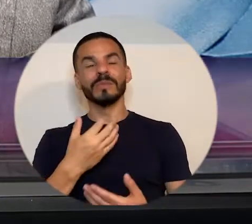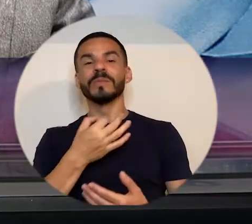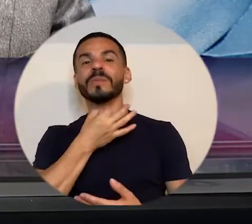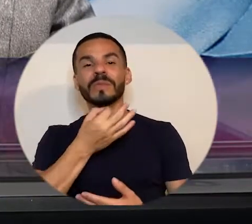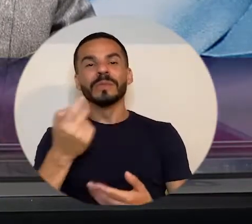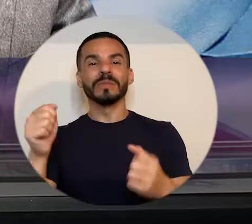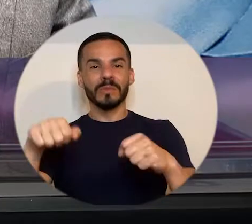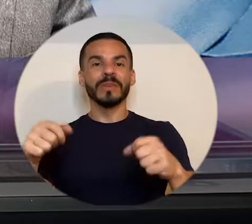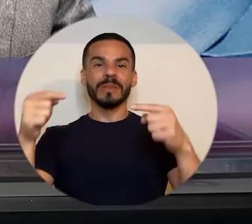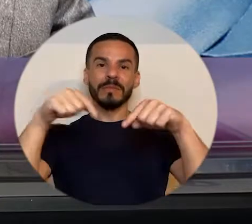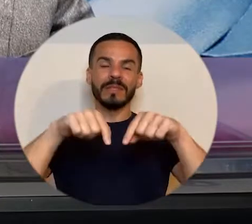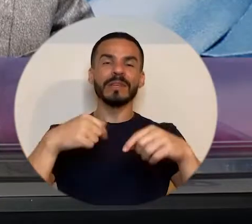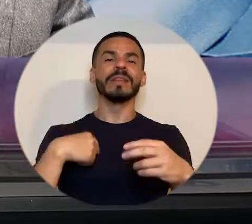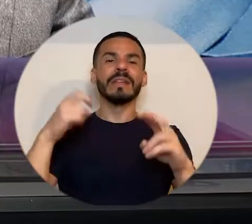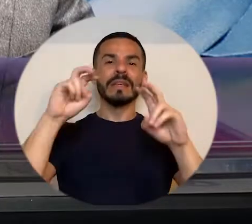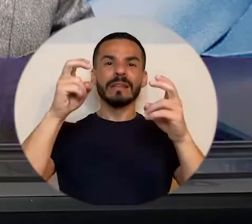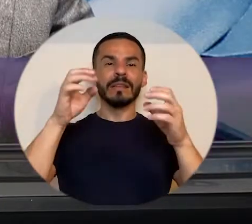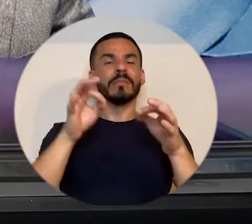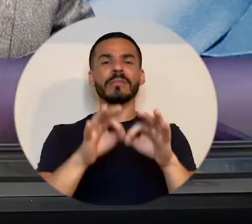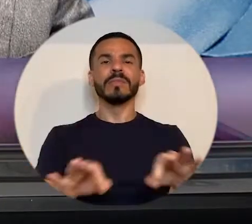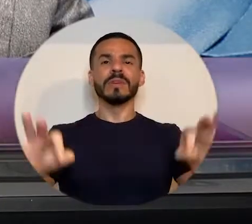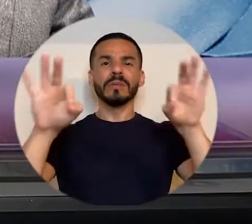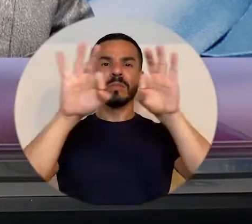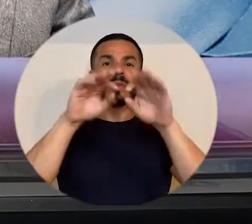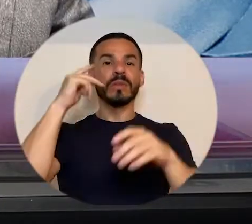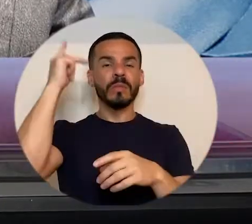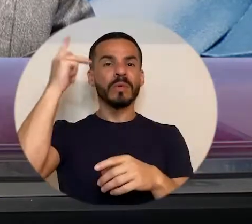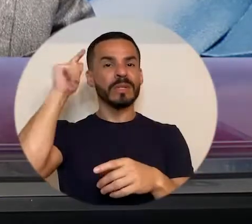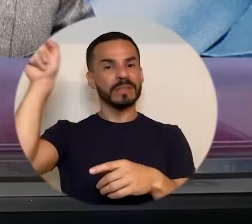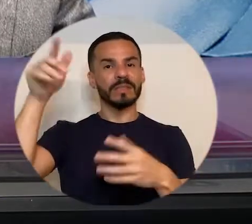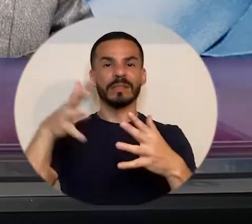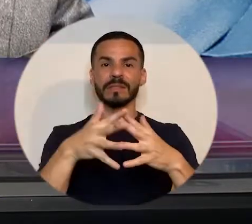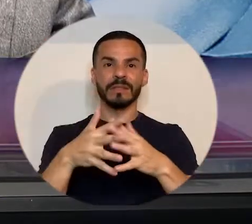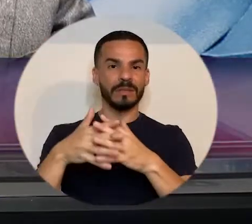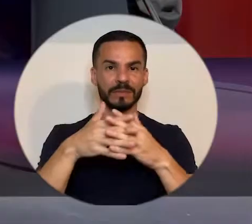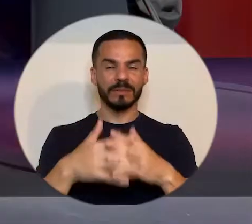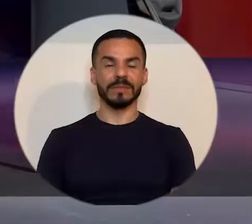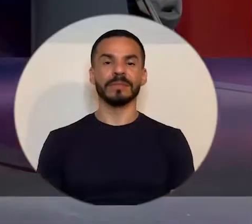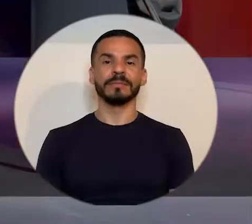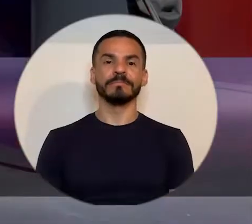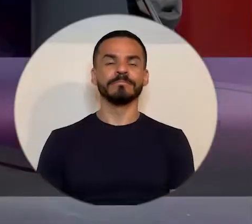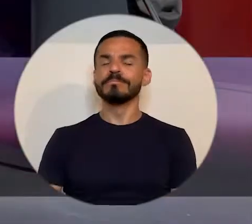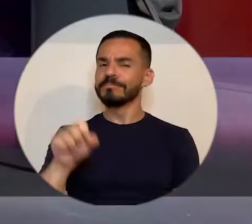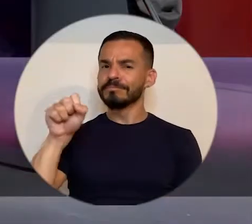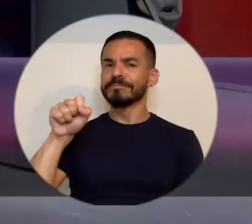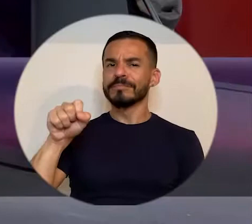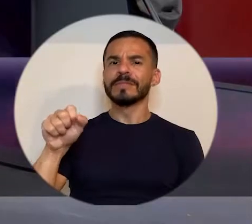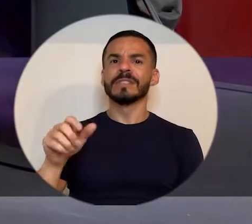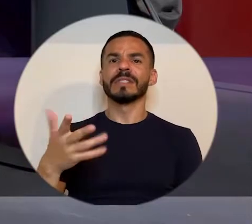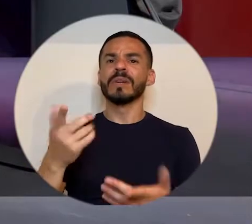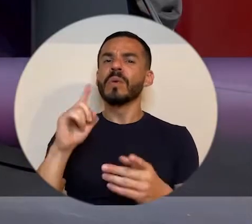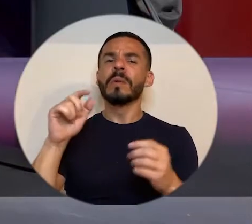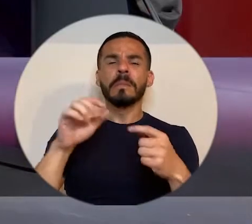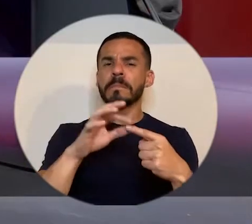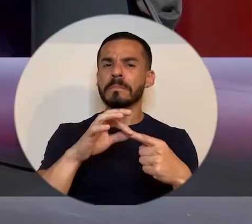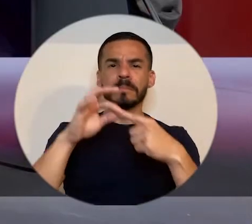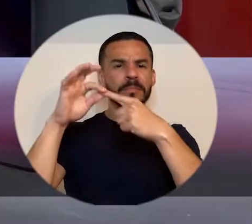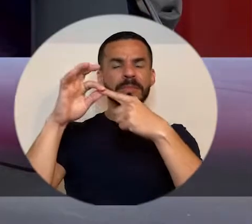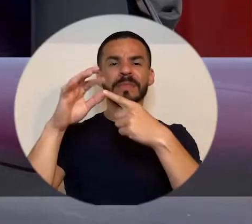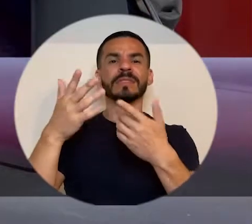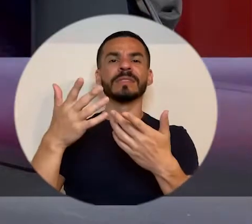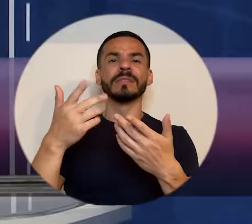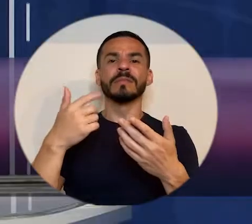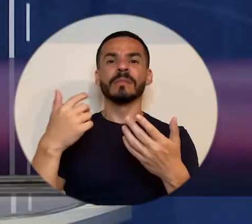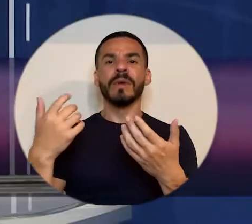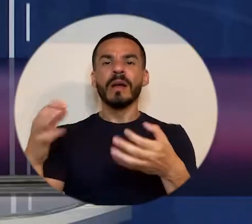para hablar de un tema que es muy relevante, como es la política de los Estados Unidos. Sí, en definitiva, uno de nuestros